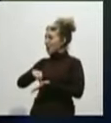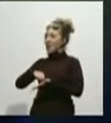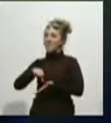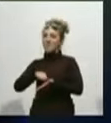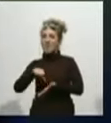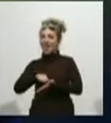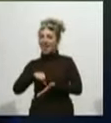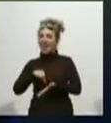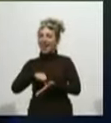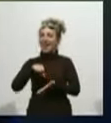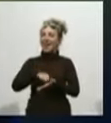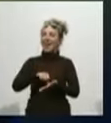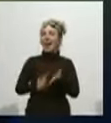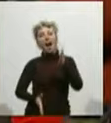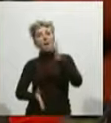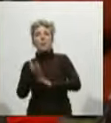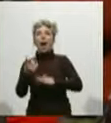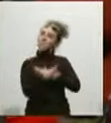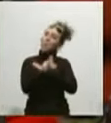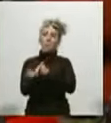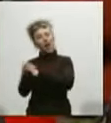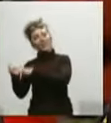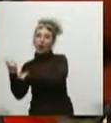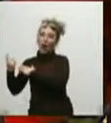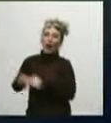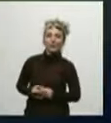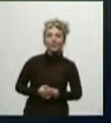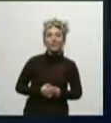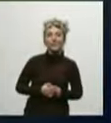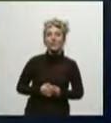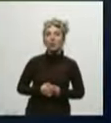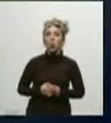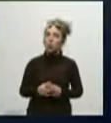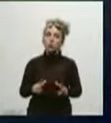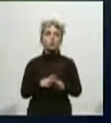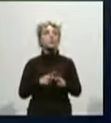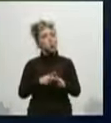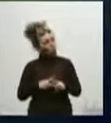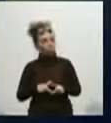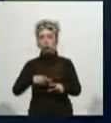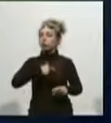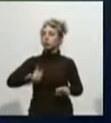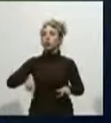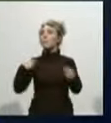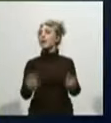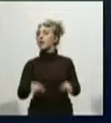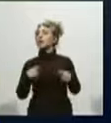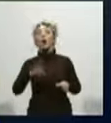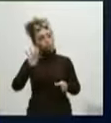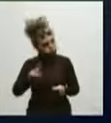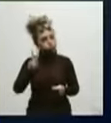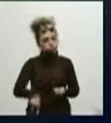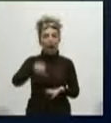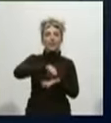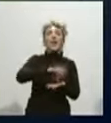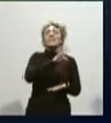la Lola, vamos para el puerto. Ya, coño, con el chino. Sí, somos de Arrecife. Dice, ah, Arrecife. Son de